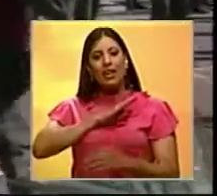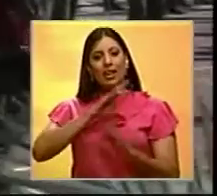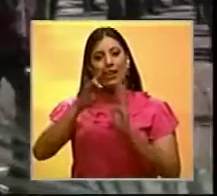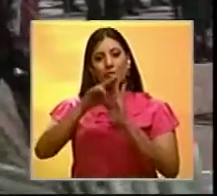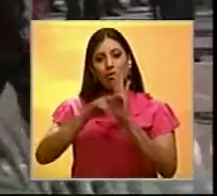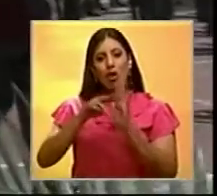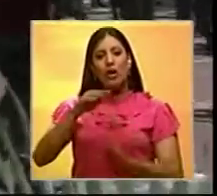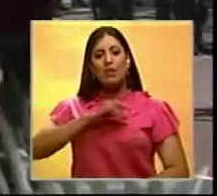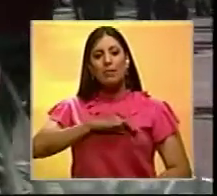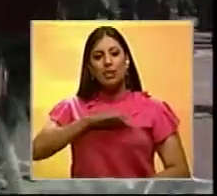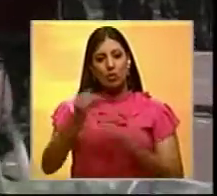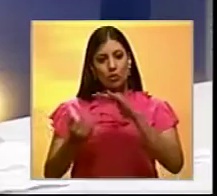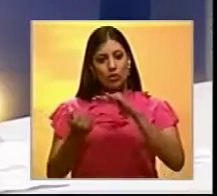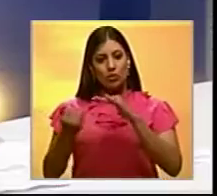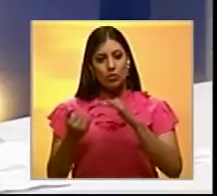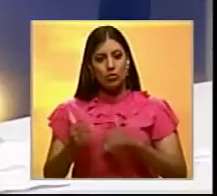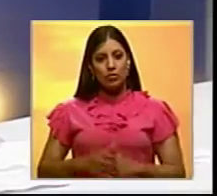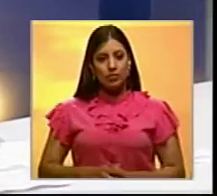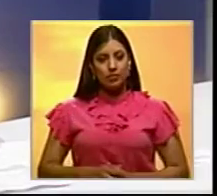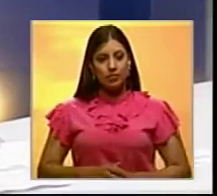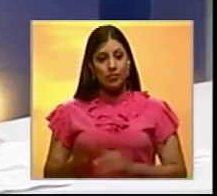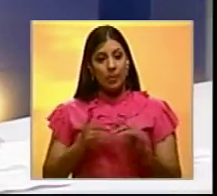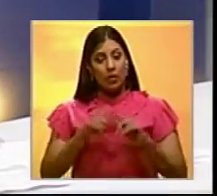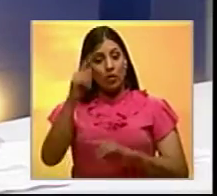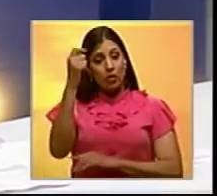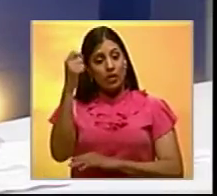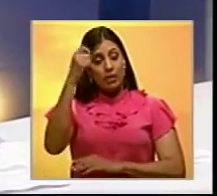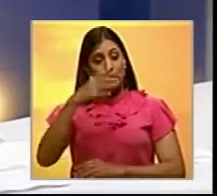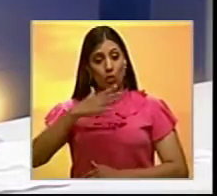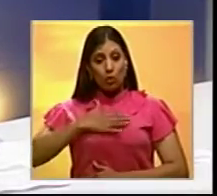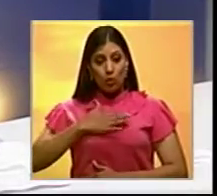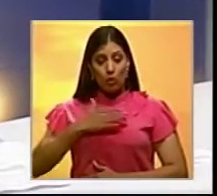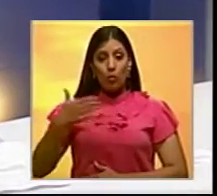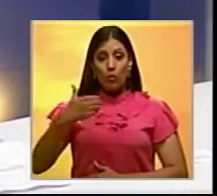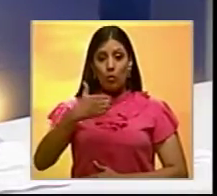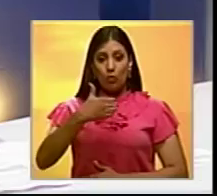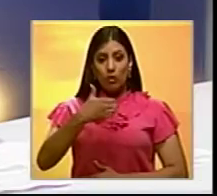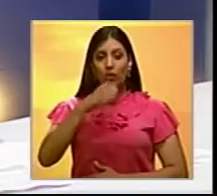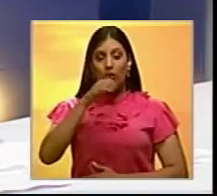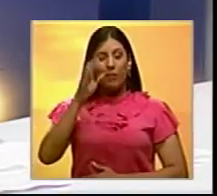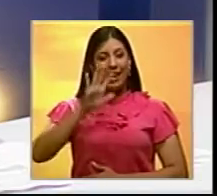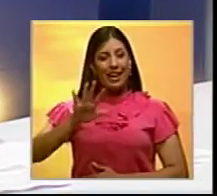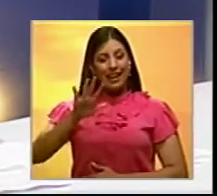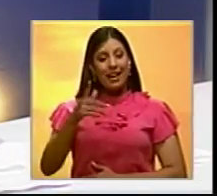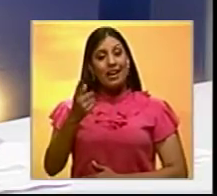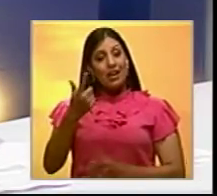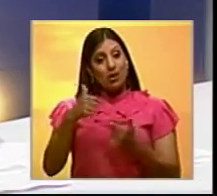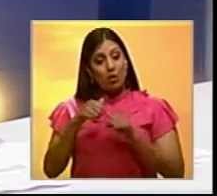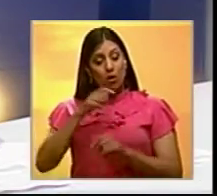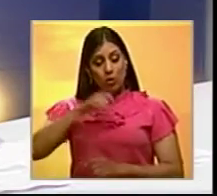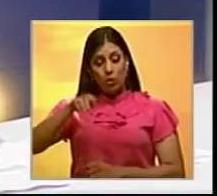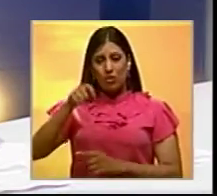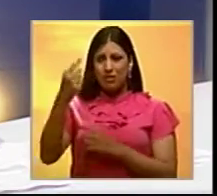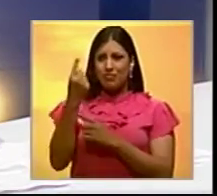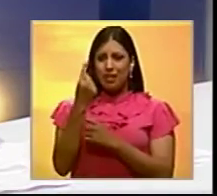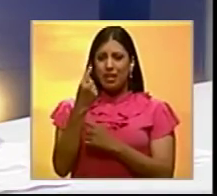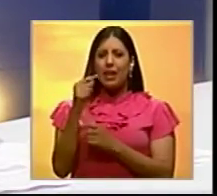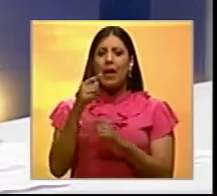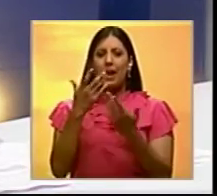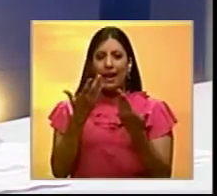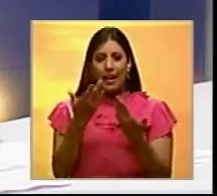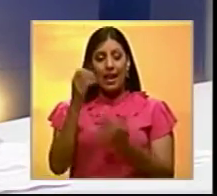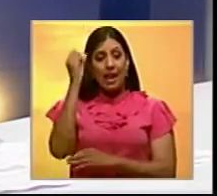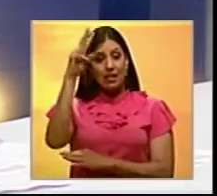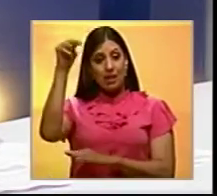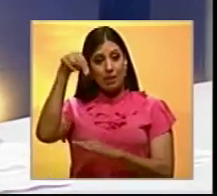la misión de esta institución. El diputado por la Unidad José Manuel Olivares consideró que la sentencia del TSJ que ordenó a